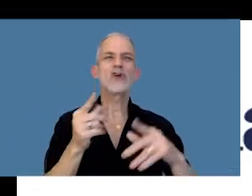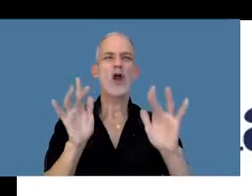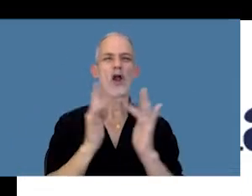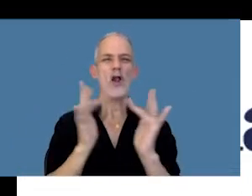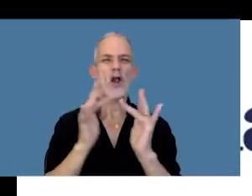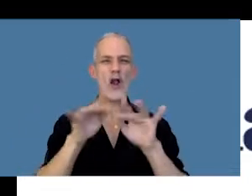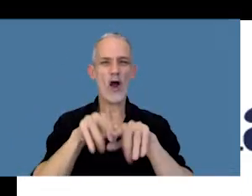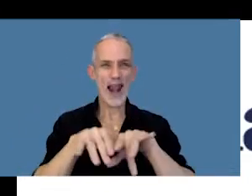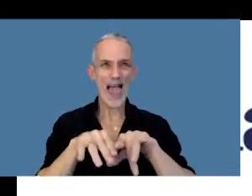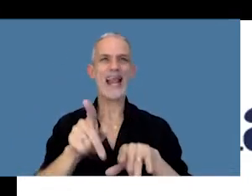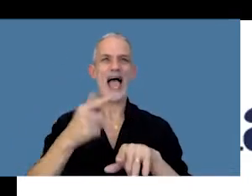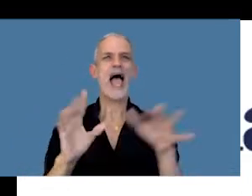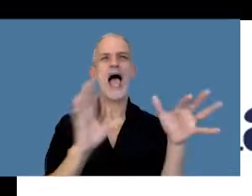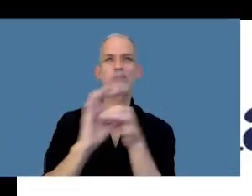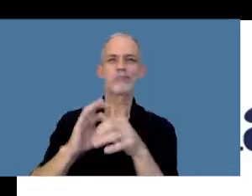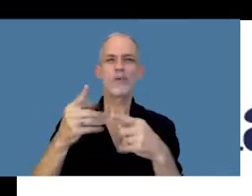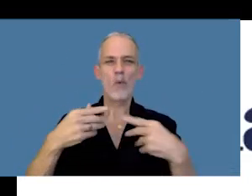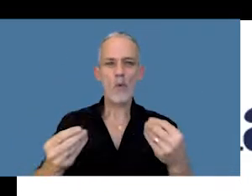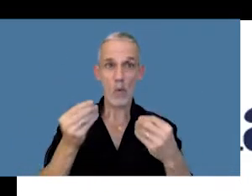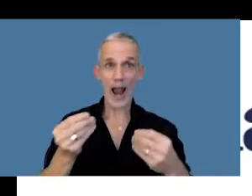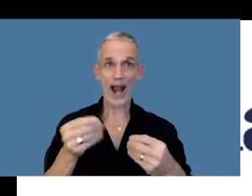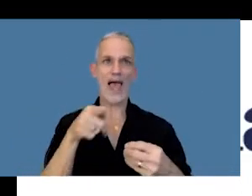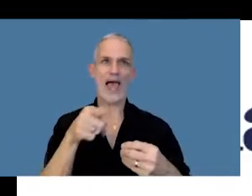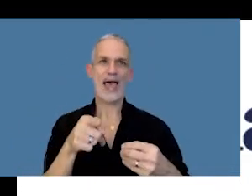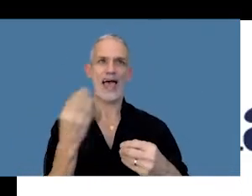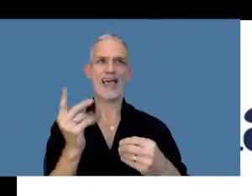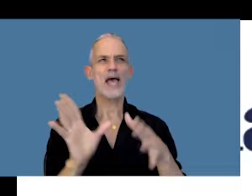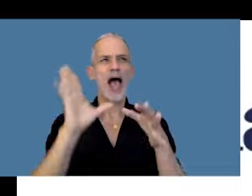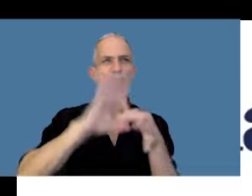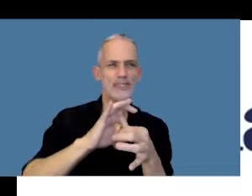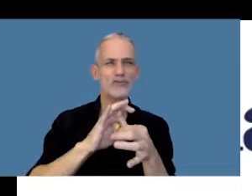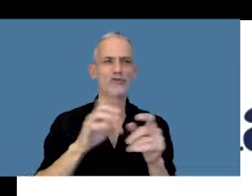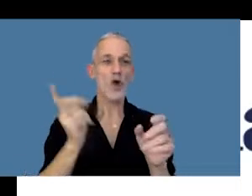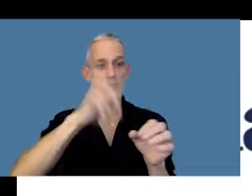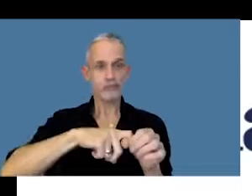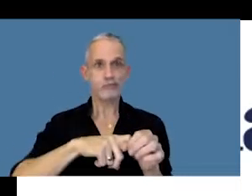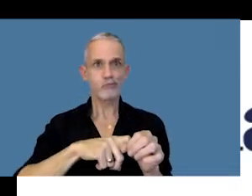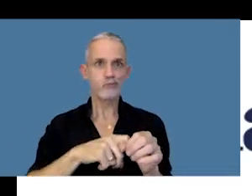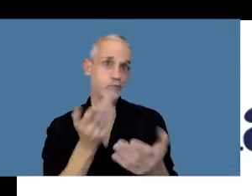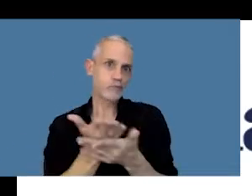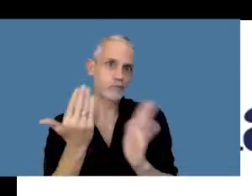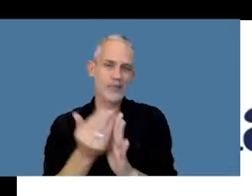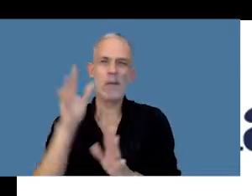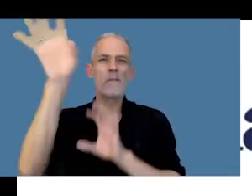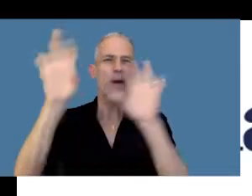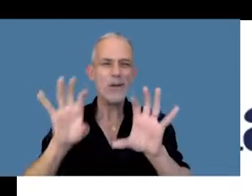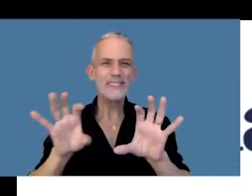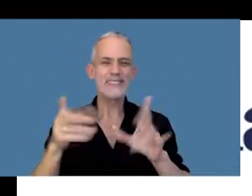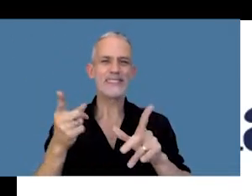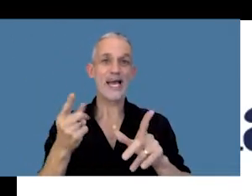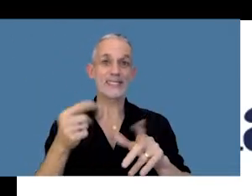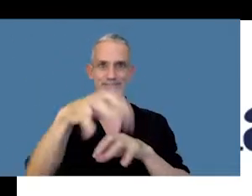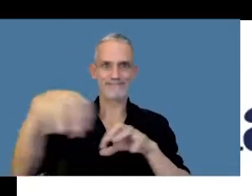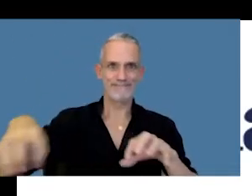está directamente vinculada a la adhesión que se pide a las provincias y organismos,